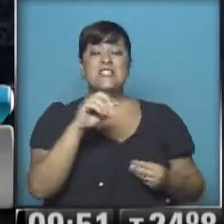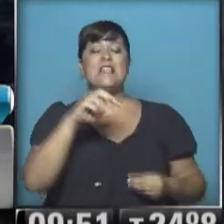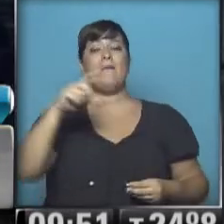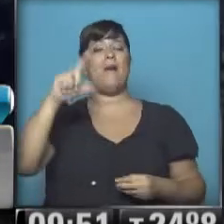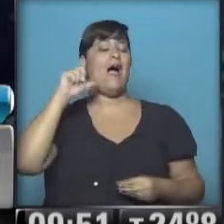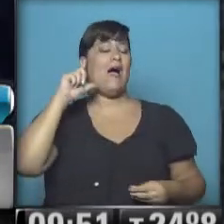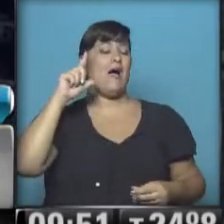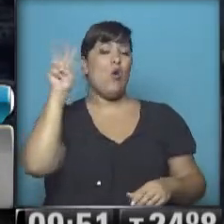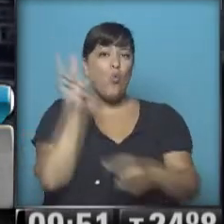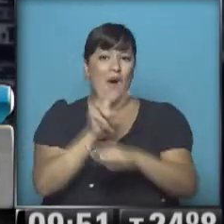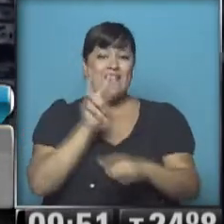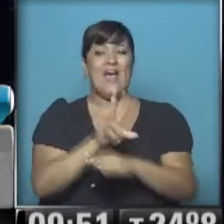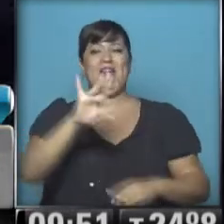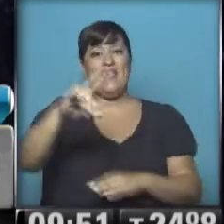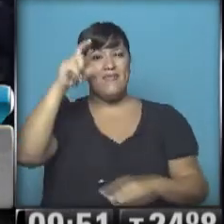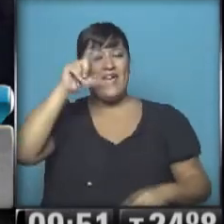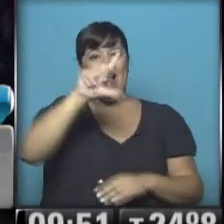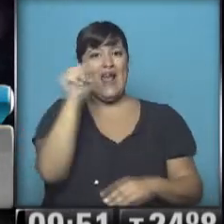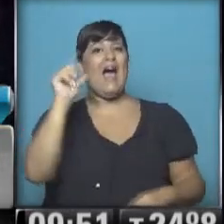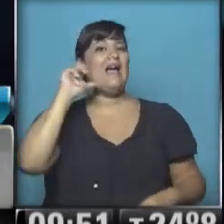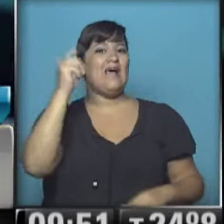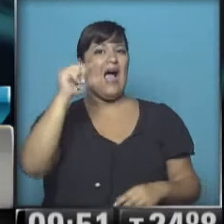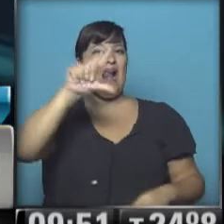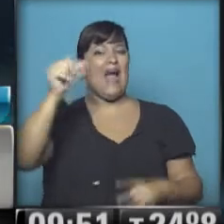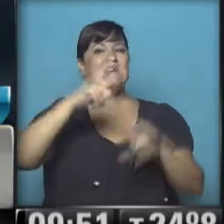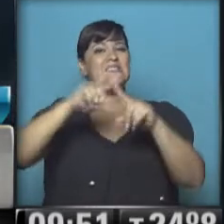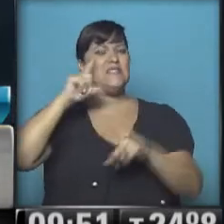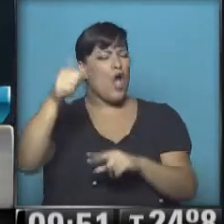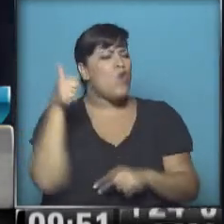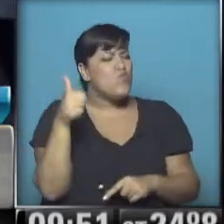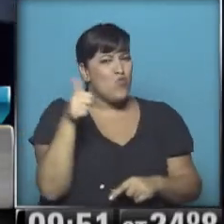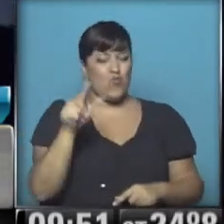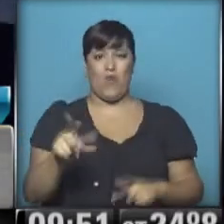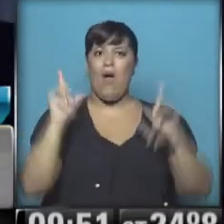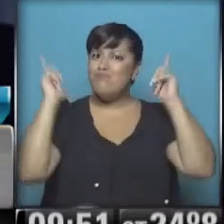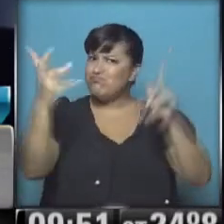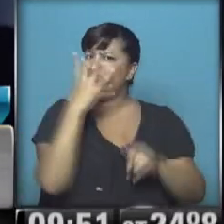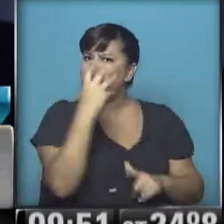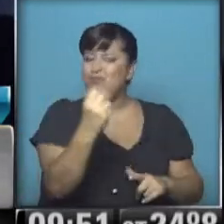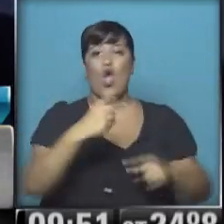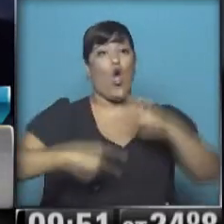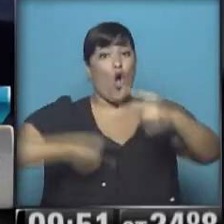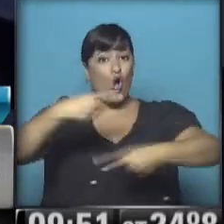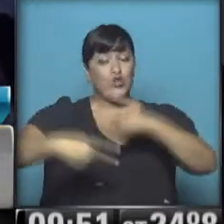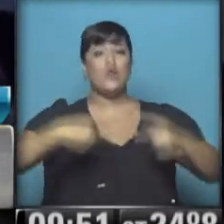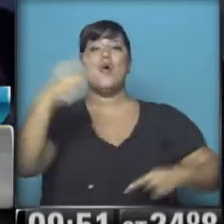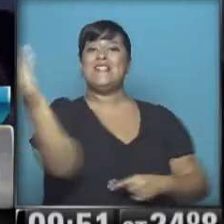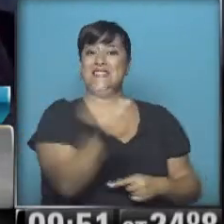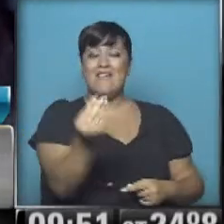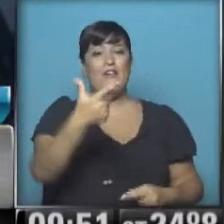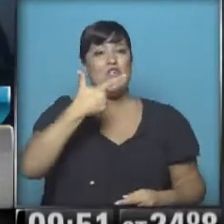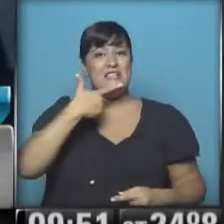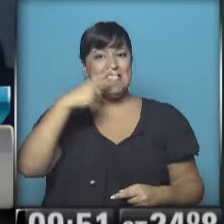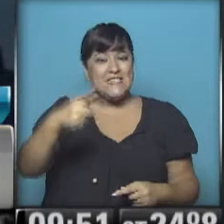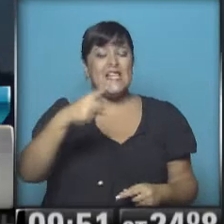de aventuras y de ciencia ficción realmente muy, pero muy entretenida. Y va a continuar la programación el sábado 17 con